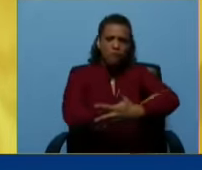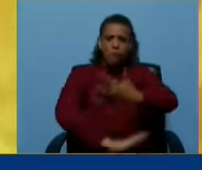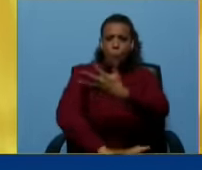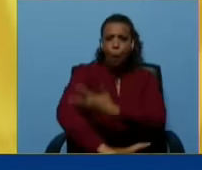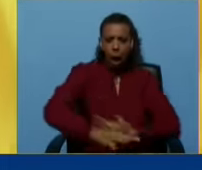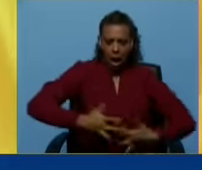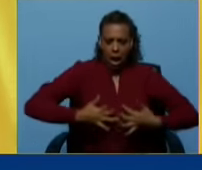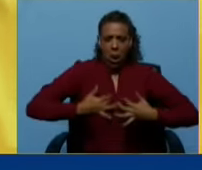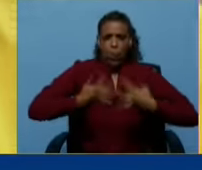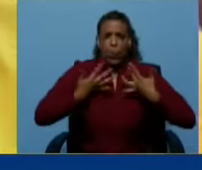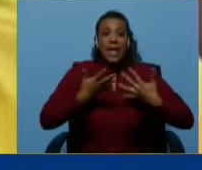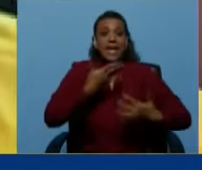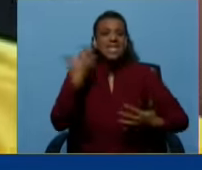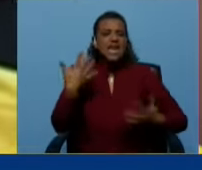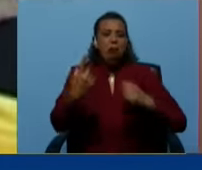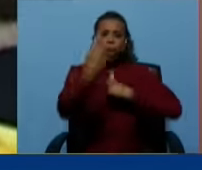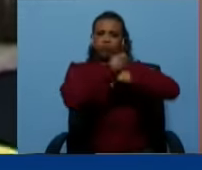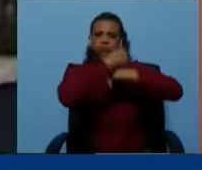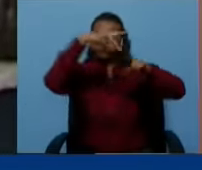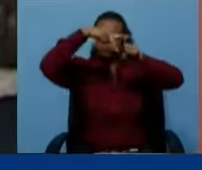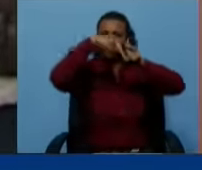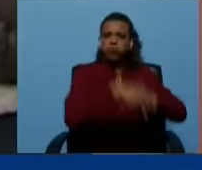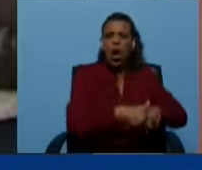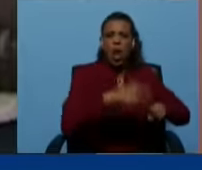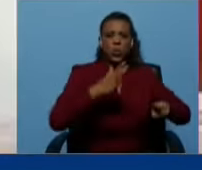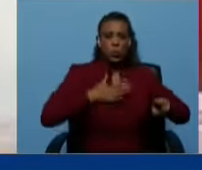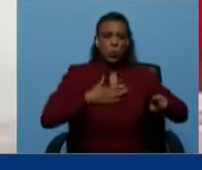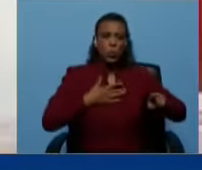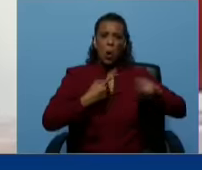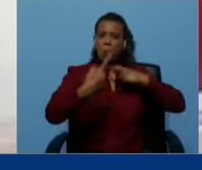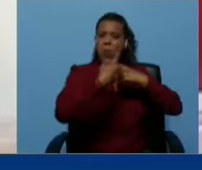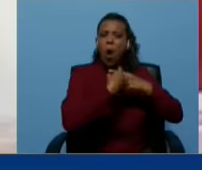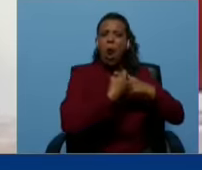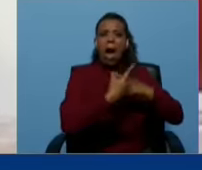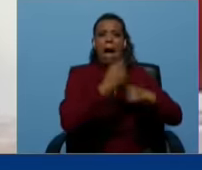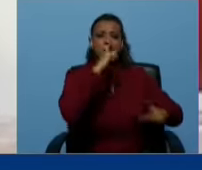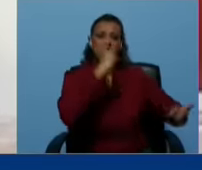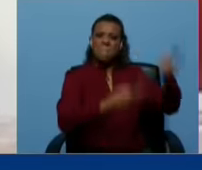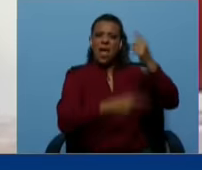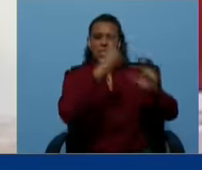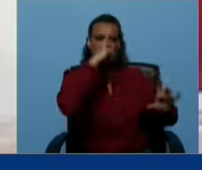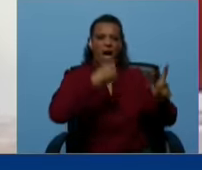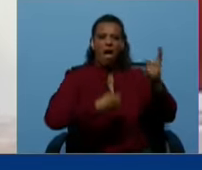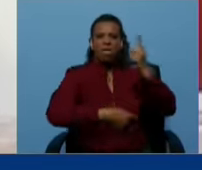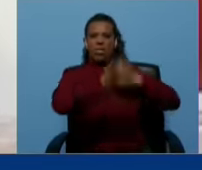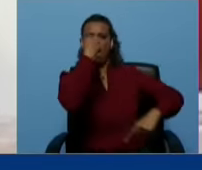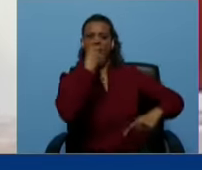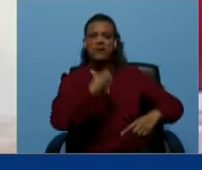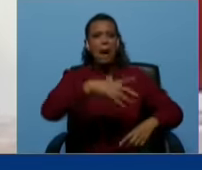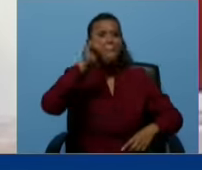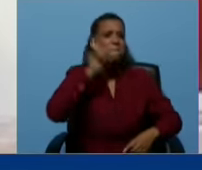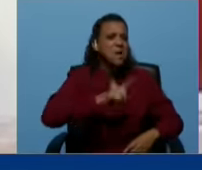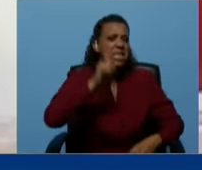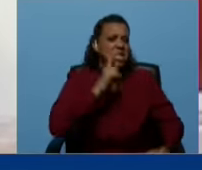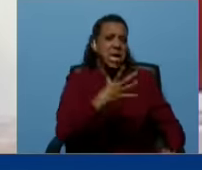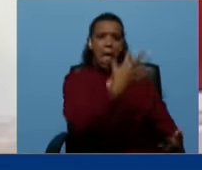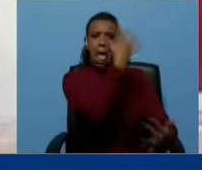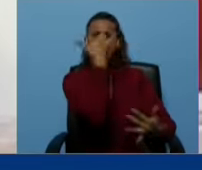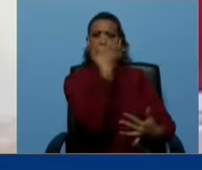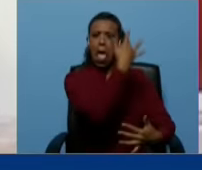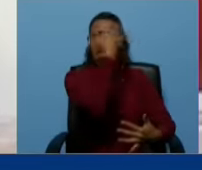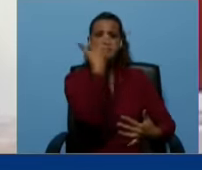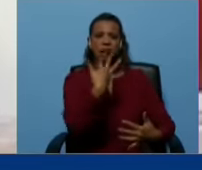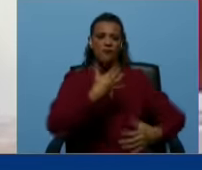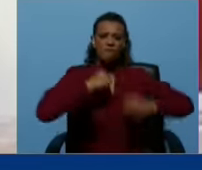entre quienes quieren dominarnos a través de la amenaza, del engaño y de la mentira y de la